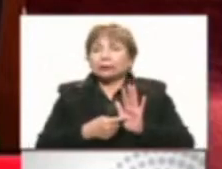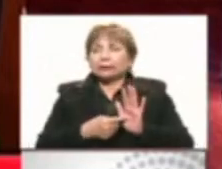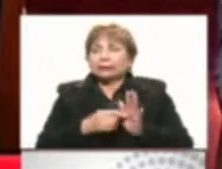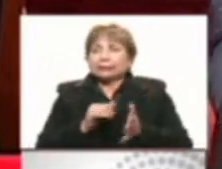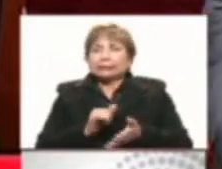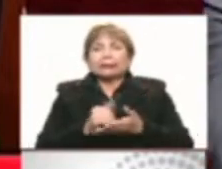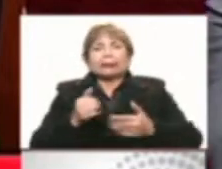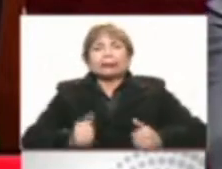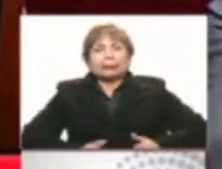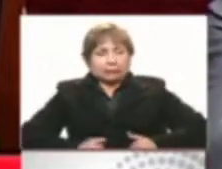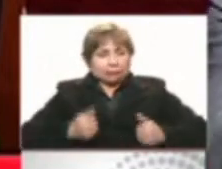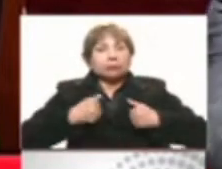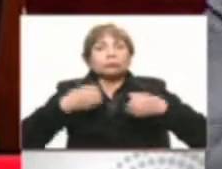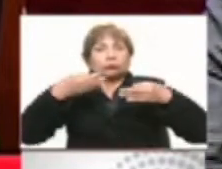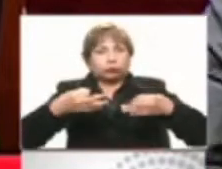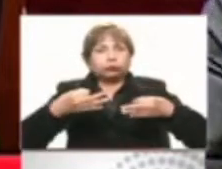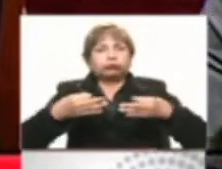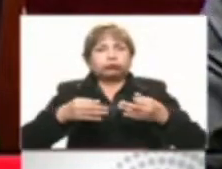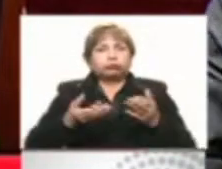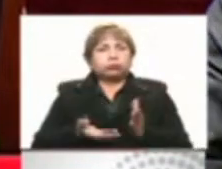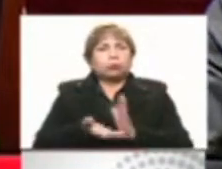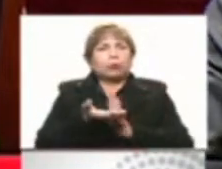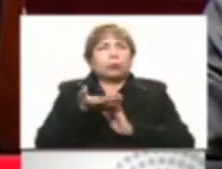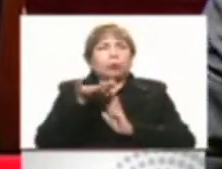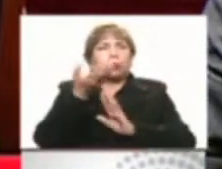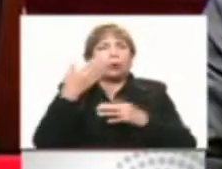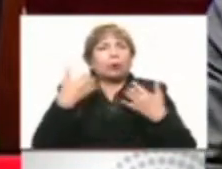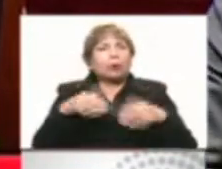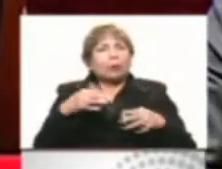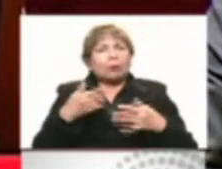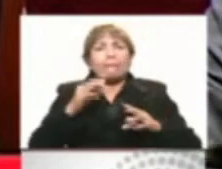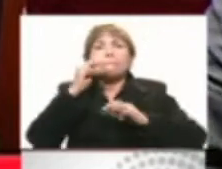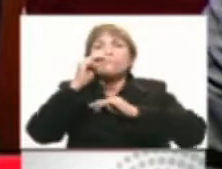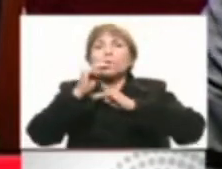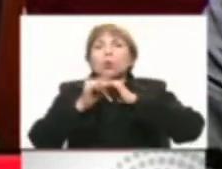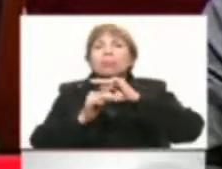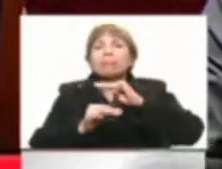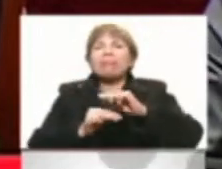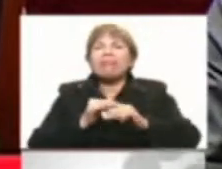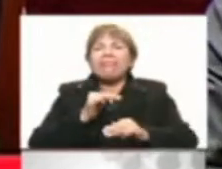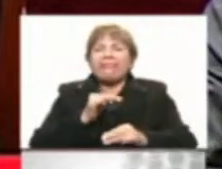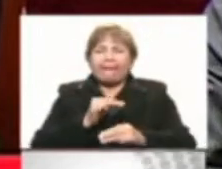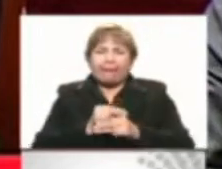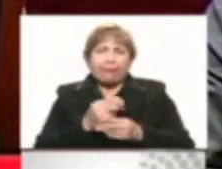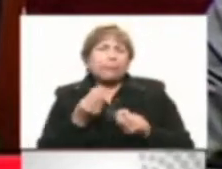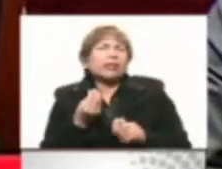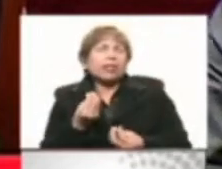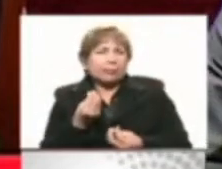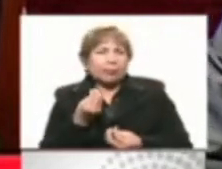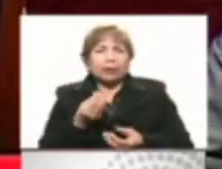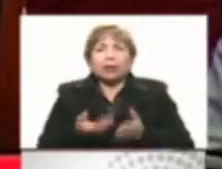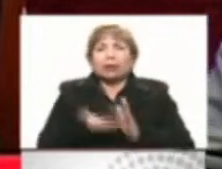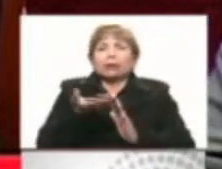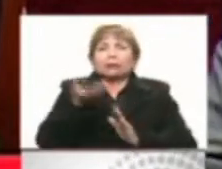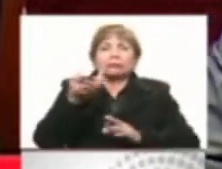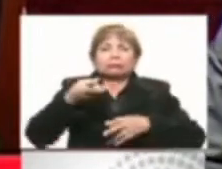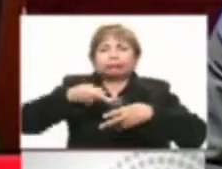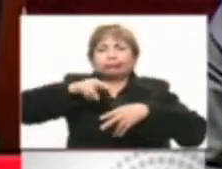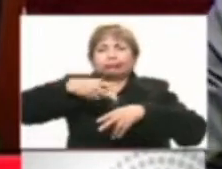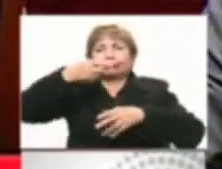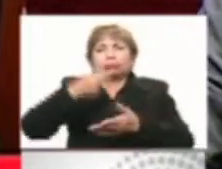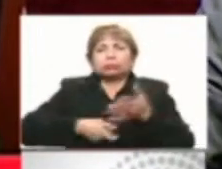que vivimos efectivamente un fenómeno inflacionario que es un fenómeno mundial, causado principalmente por el alza de precios a